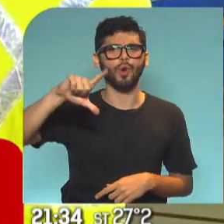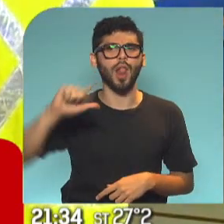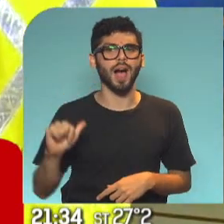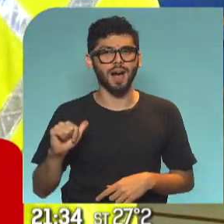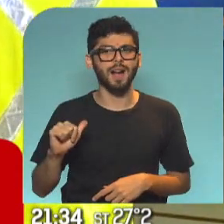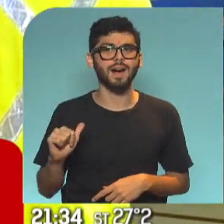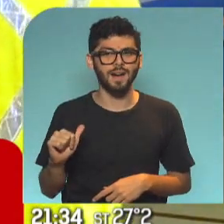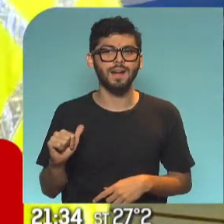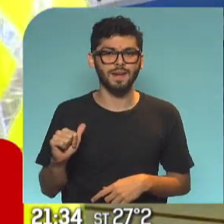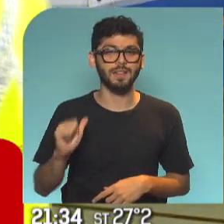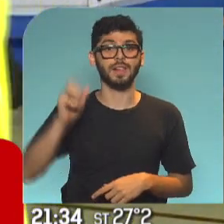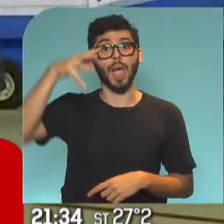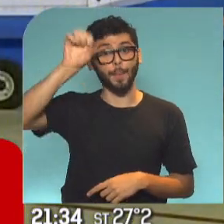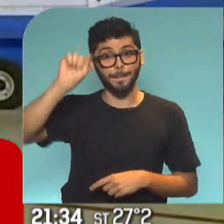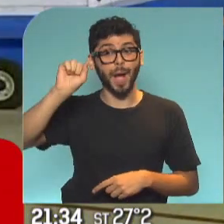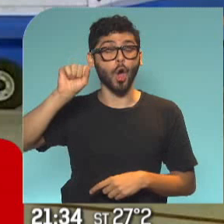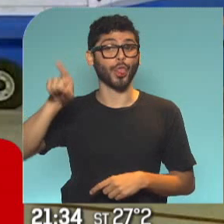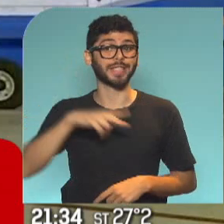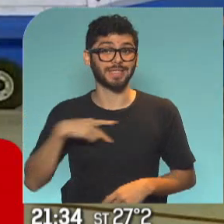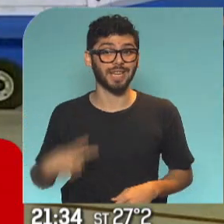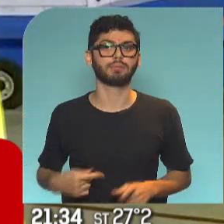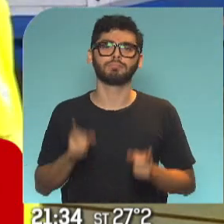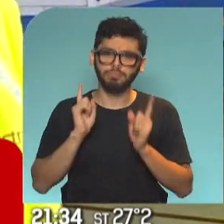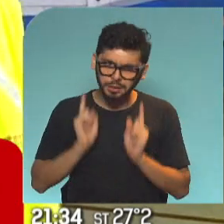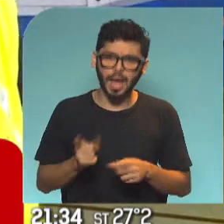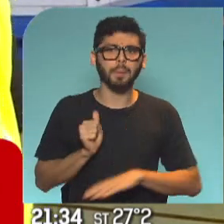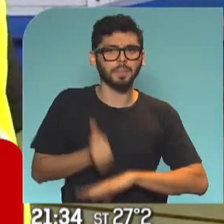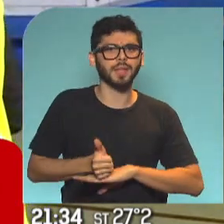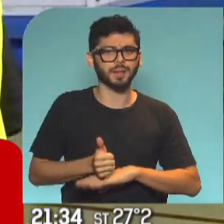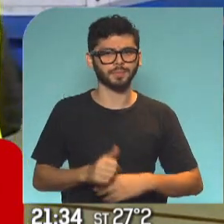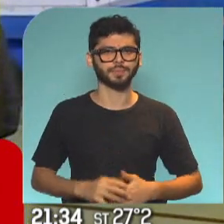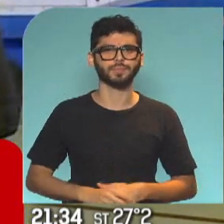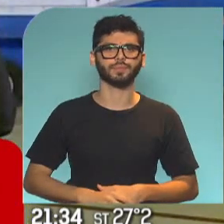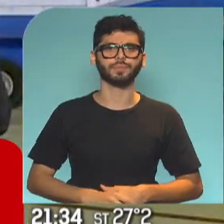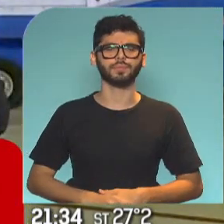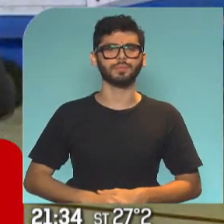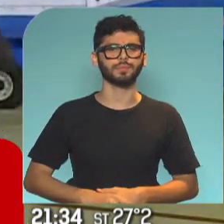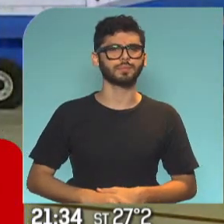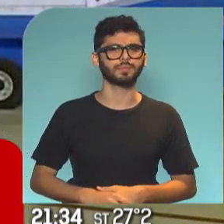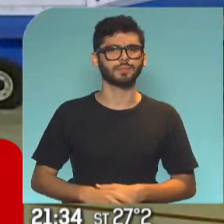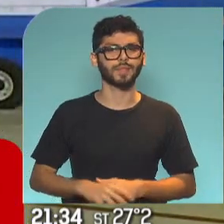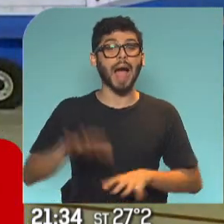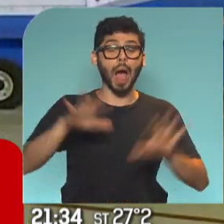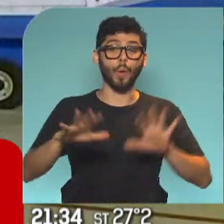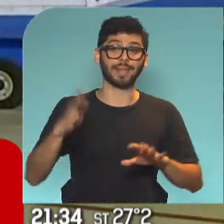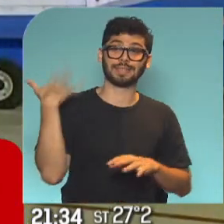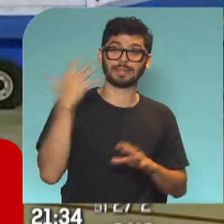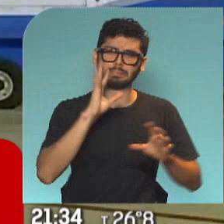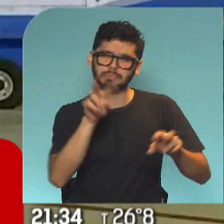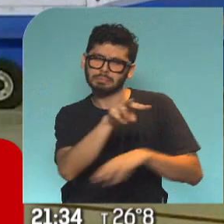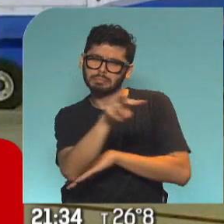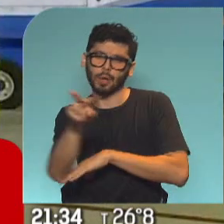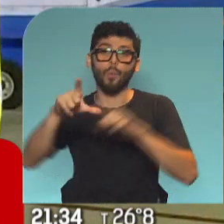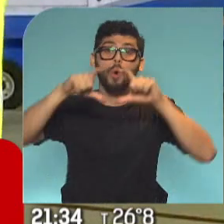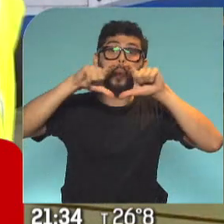Sí, el embajador chino, repasamos hoy, también está presente. O sea, a veces es difícil distinguir, ¿no? Entre barbijo